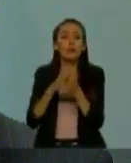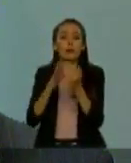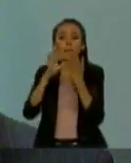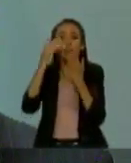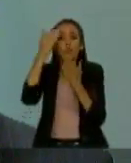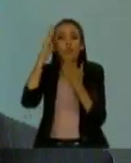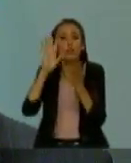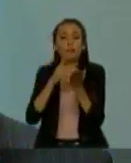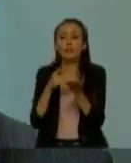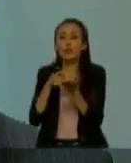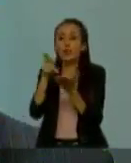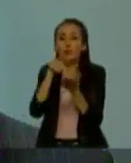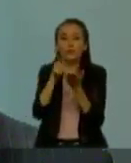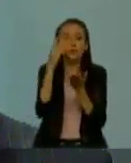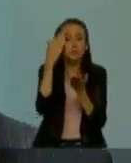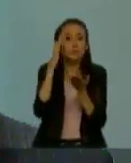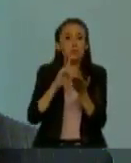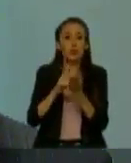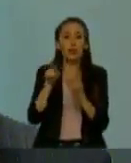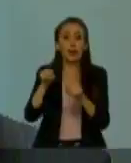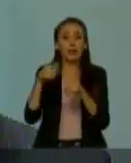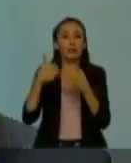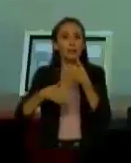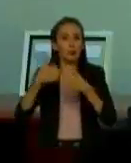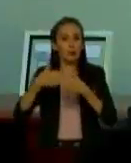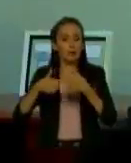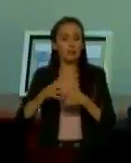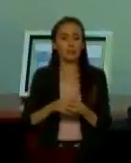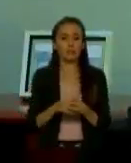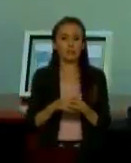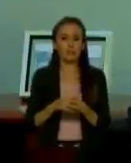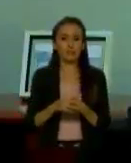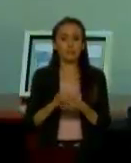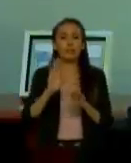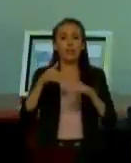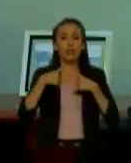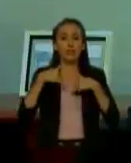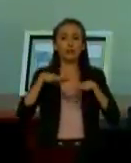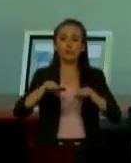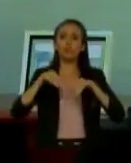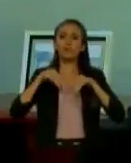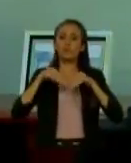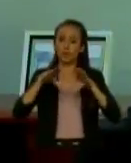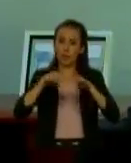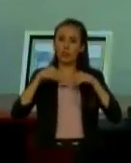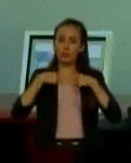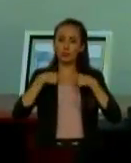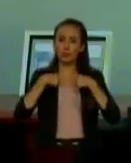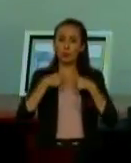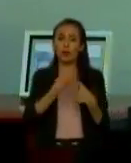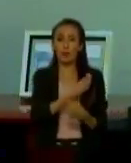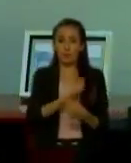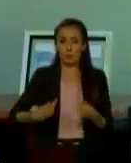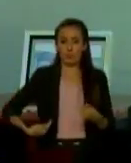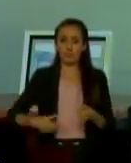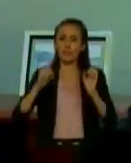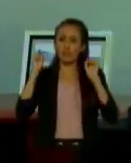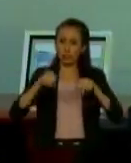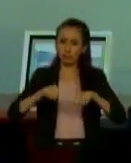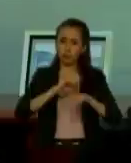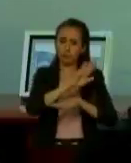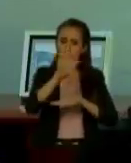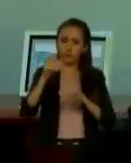financiamiento ni los mecanismos para solventar esa deuda. Asumo esta situación. Soy el presidente de ustedes y lo vamos a